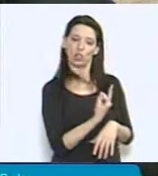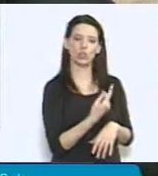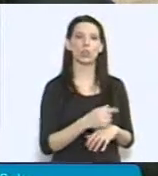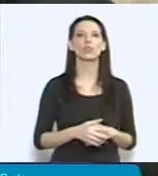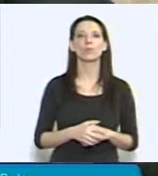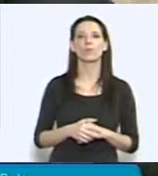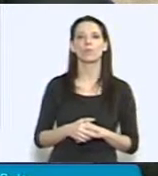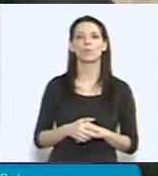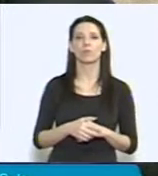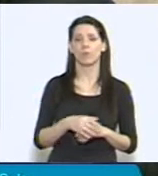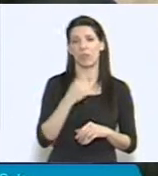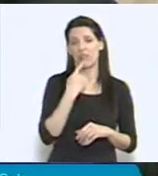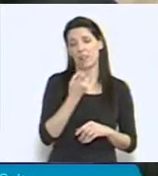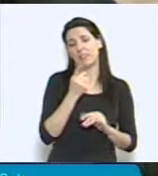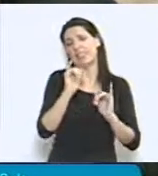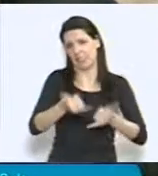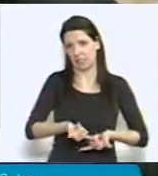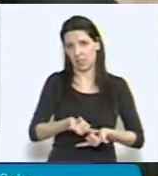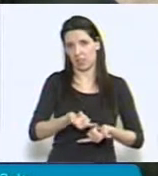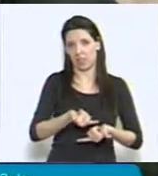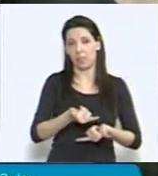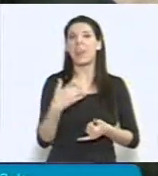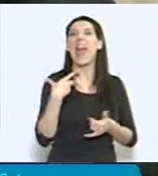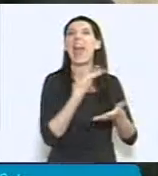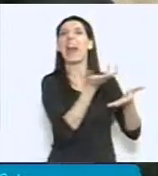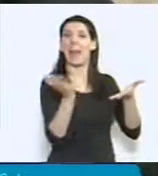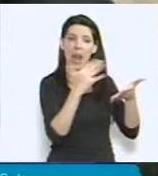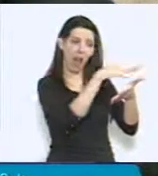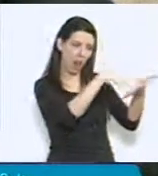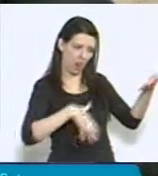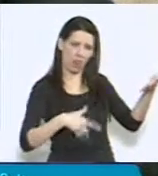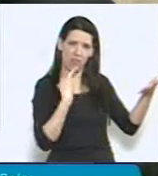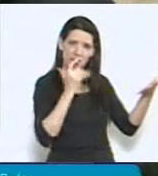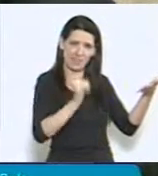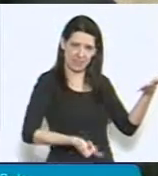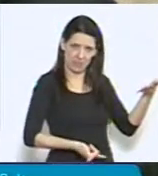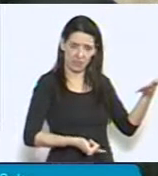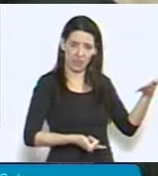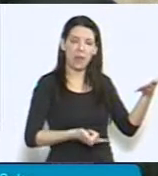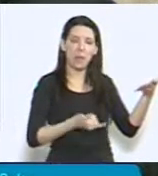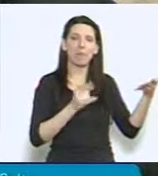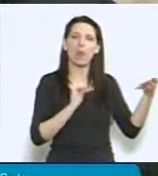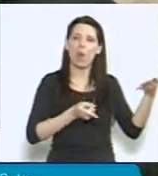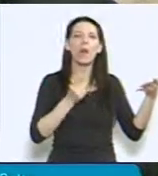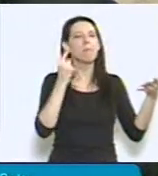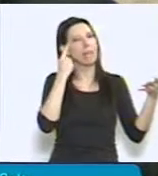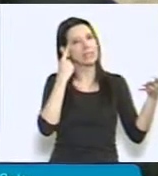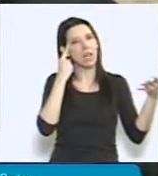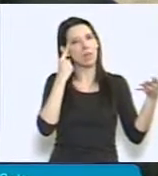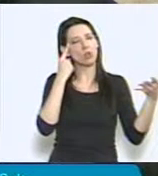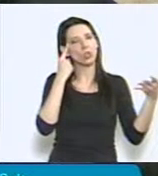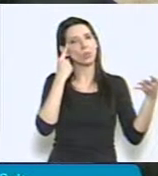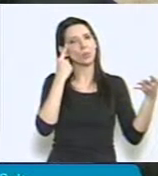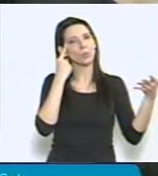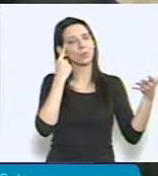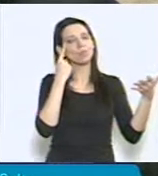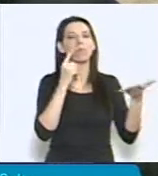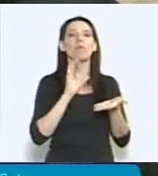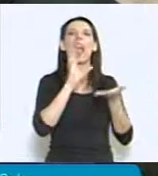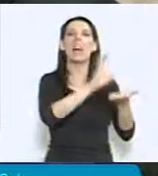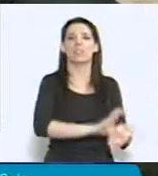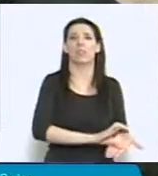implícito en esto. El ANSES va a tener que cargar con esta actualización cuando ya carga con